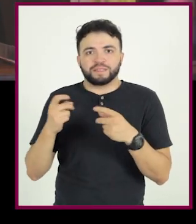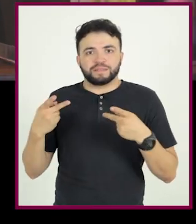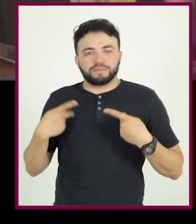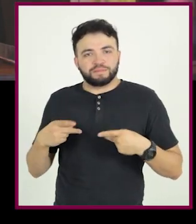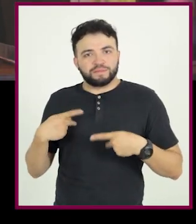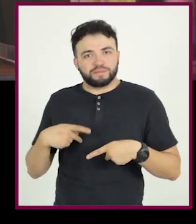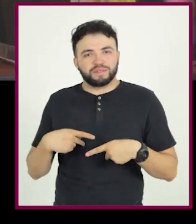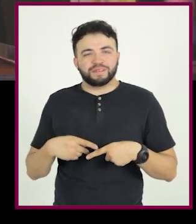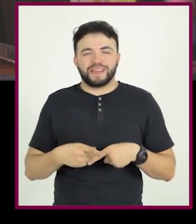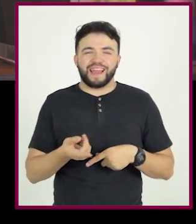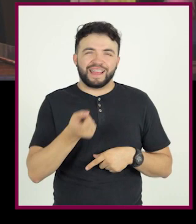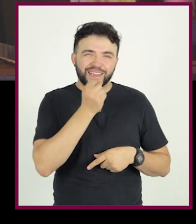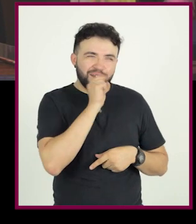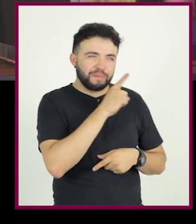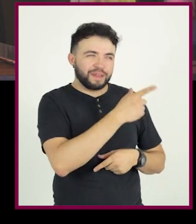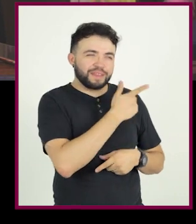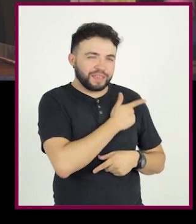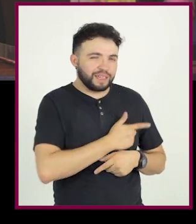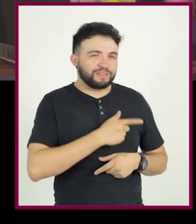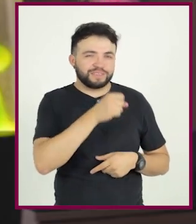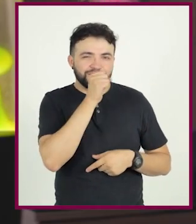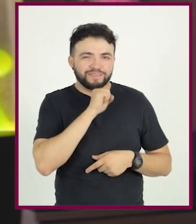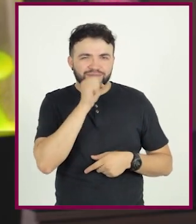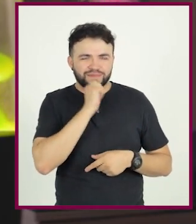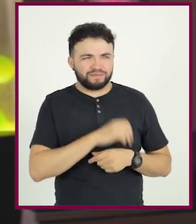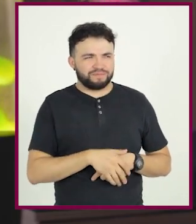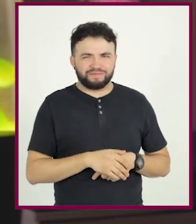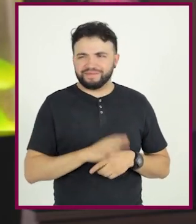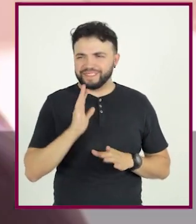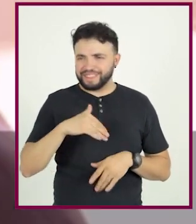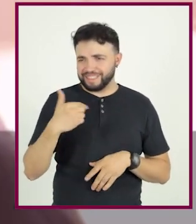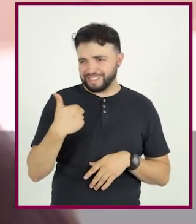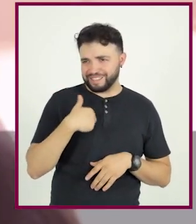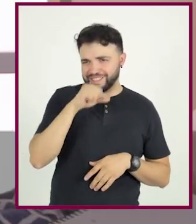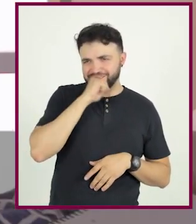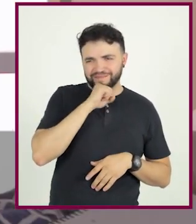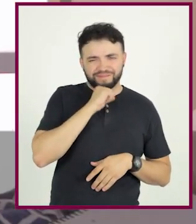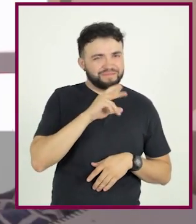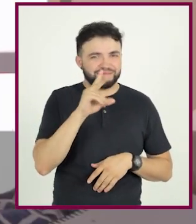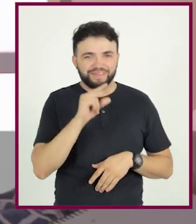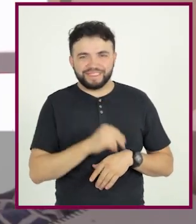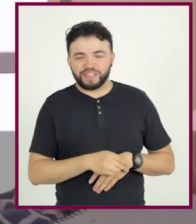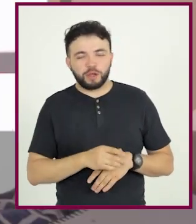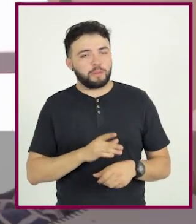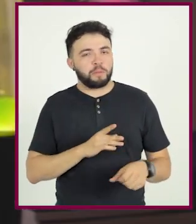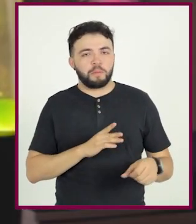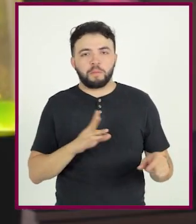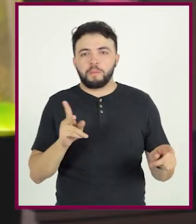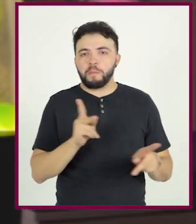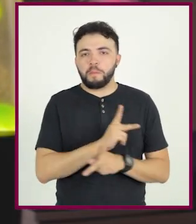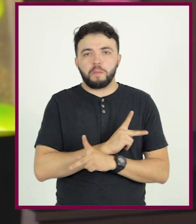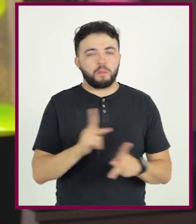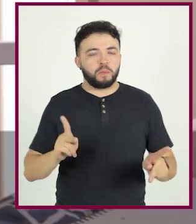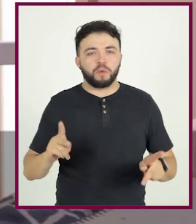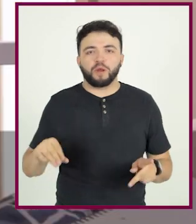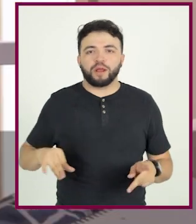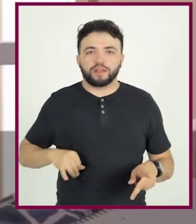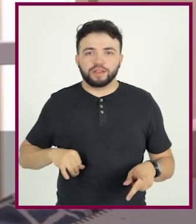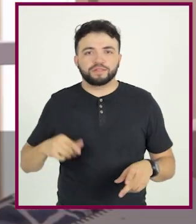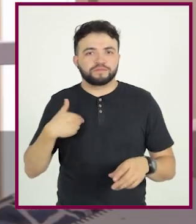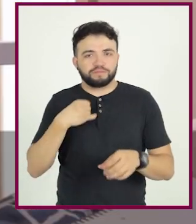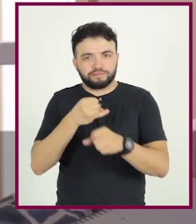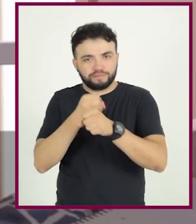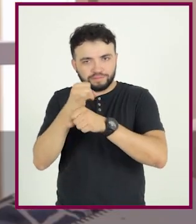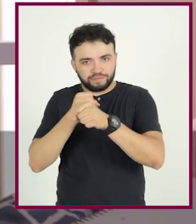en parte también es porque te gusta el chisme, Juanma, no lo niegues. ¿Yo, chismoso? No, Citla, es